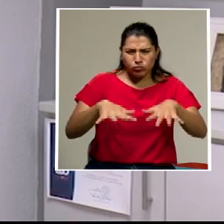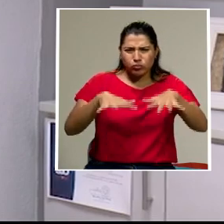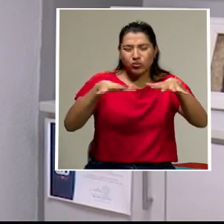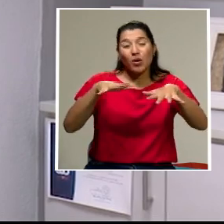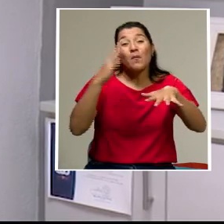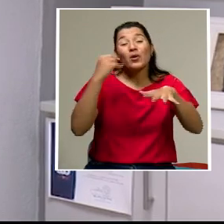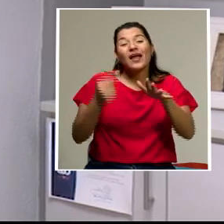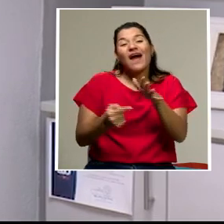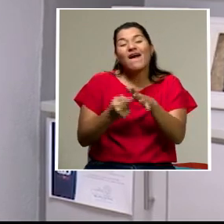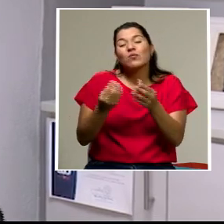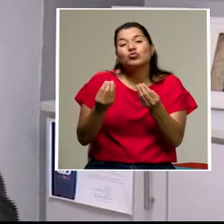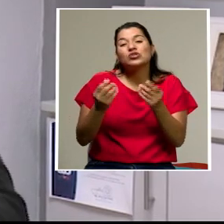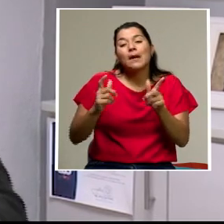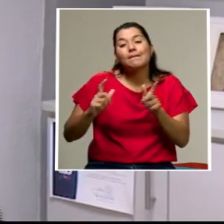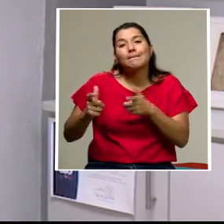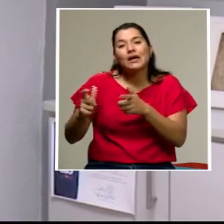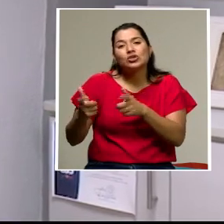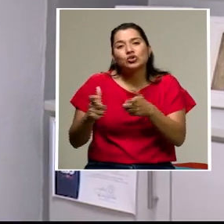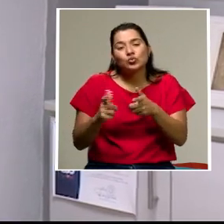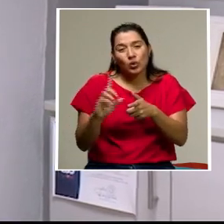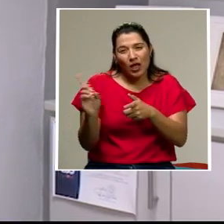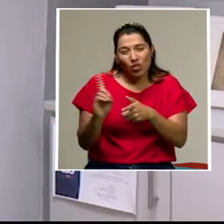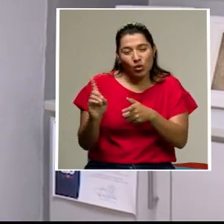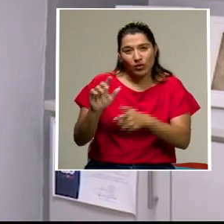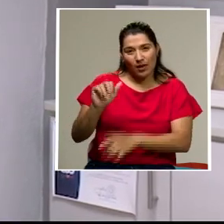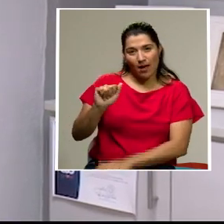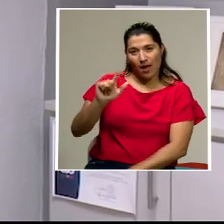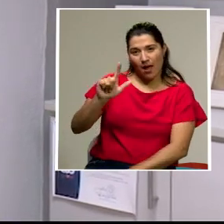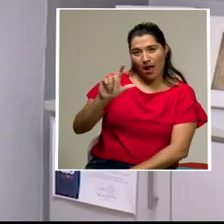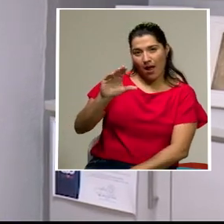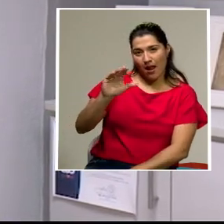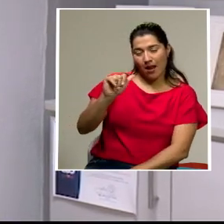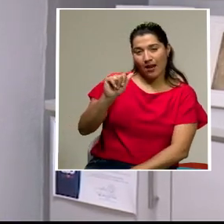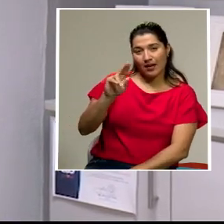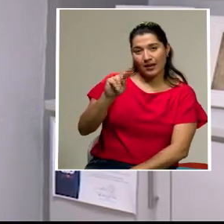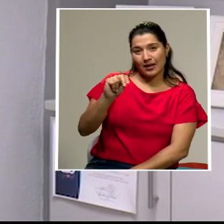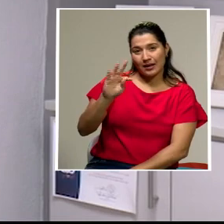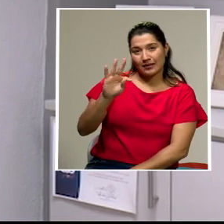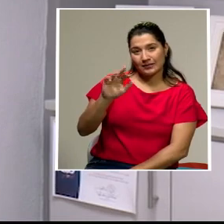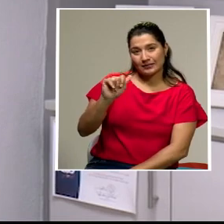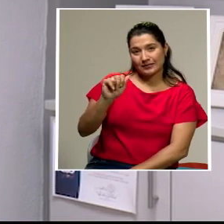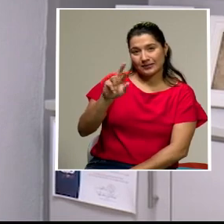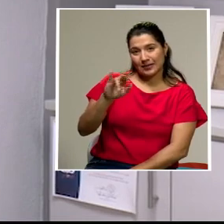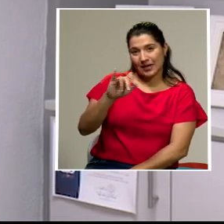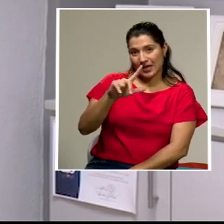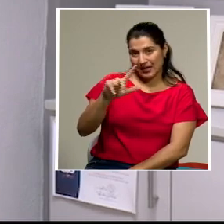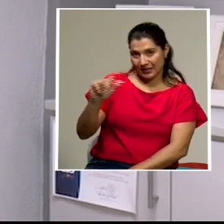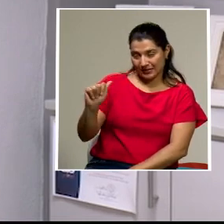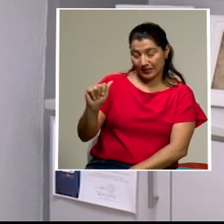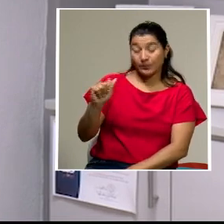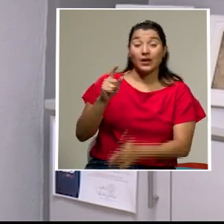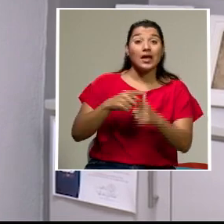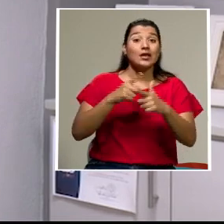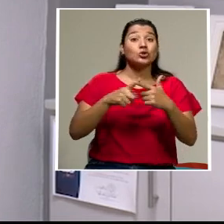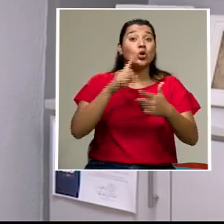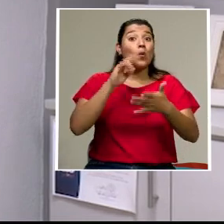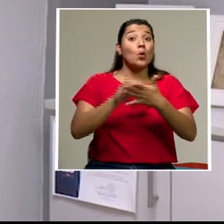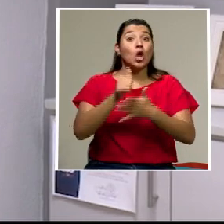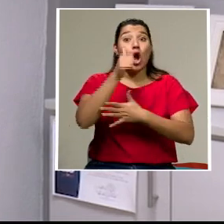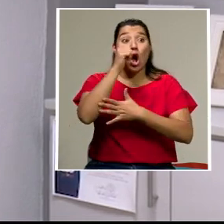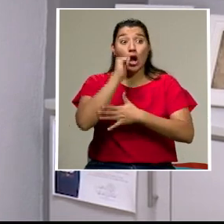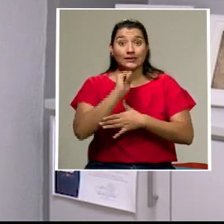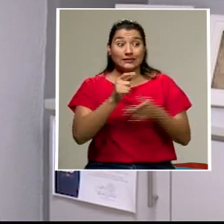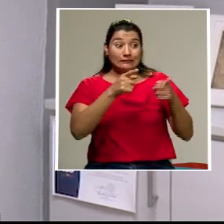alcantarillas, esto en lugares donde llueve bastante, y eso es lo que se da en este periodo de transición. Por eso el día de ayer se